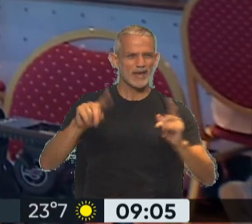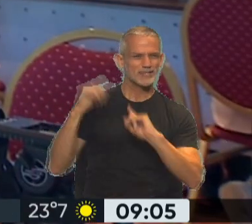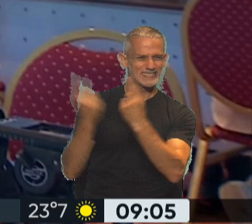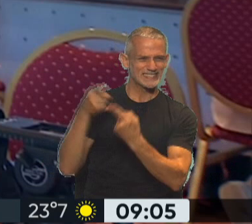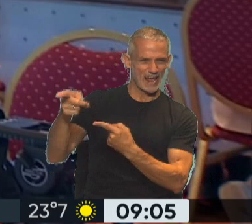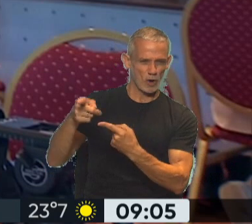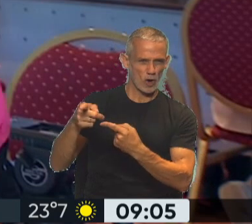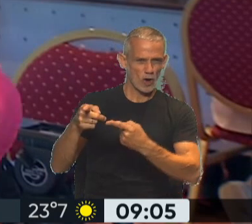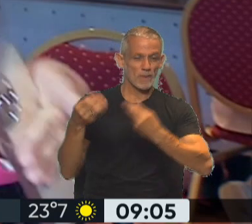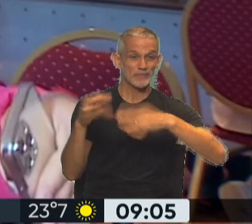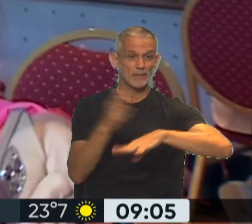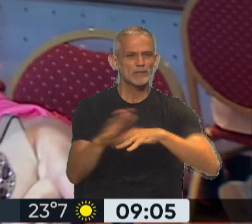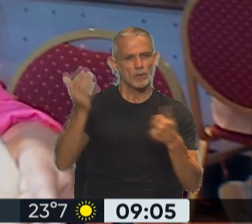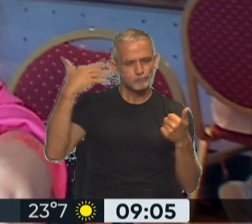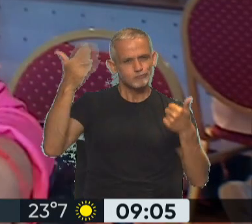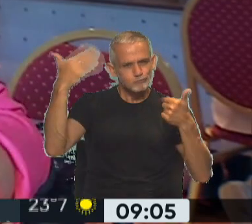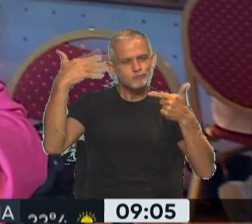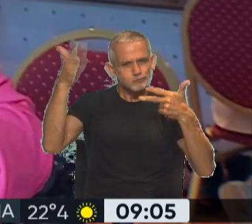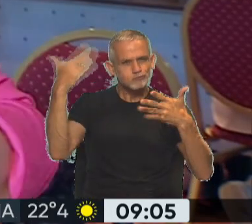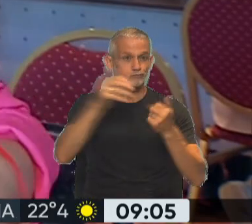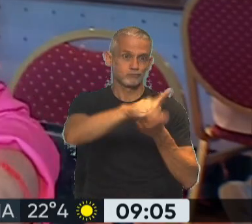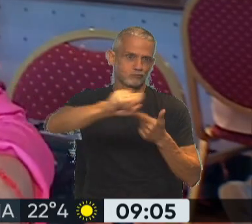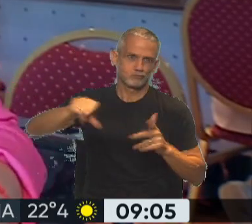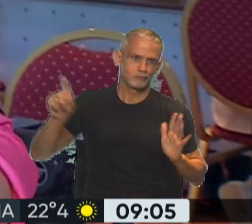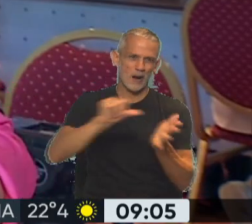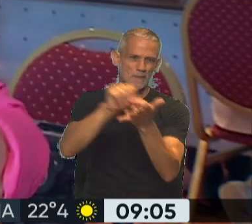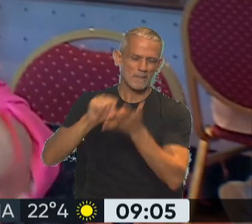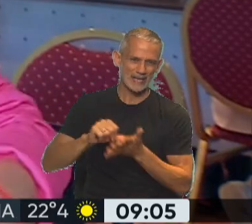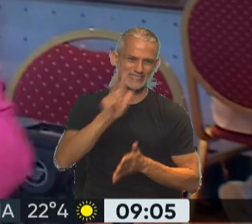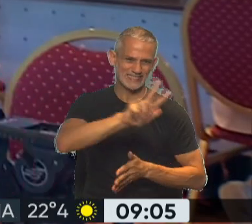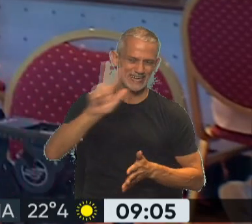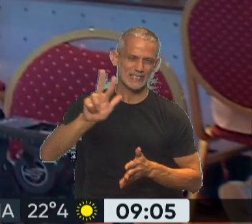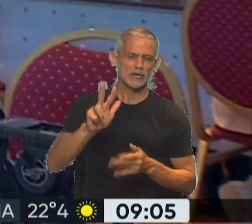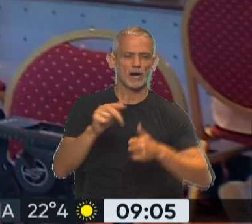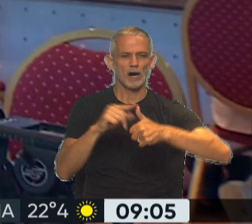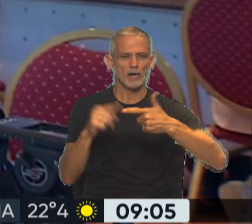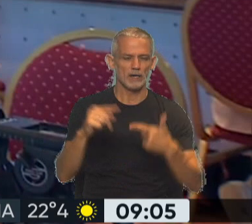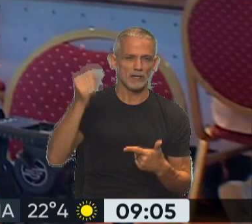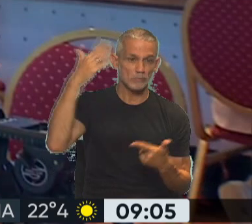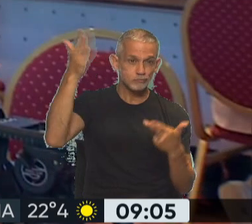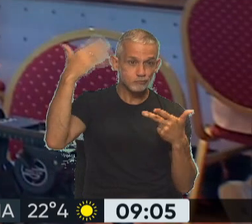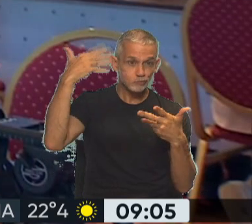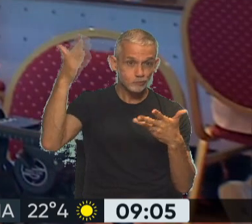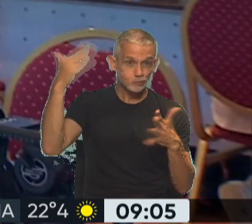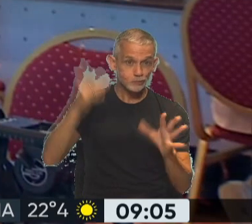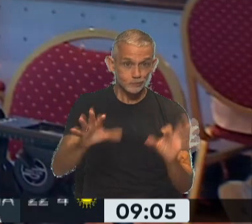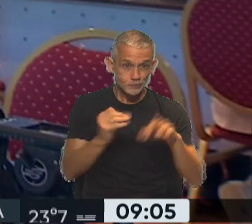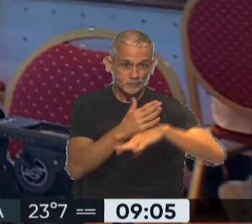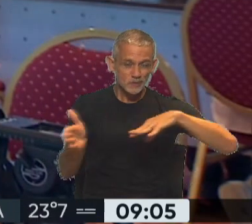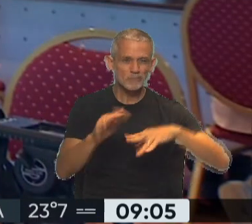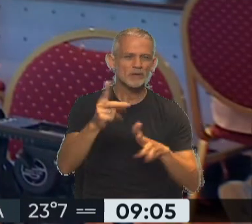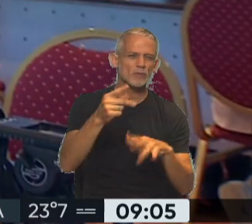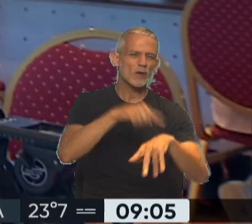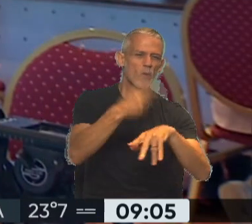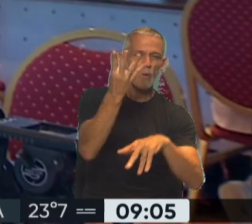donde se van a poner se van a empezar a exponer sí todas todas estas realidades que decíamos esta situación de todos los países y luego cerca de las